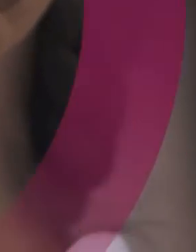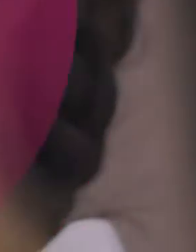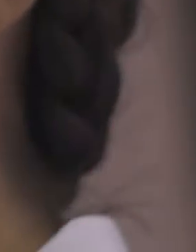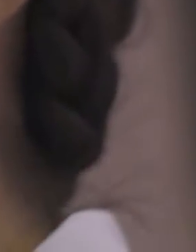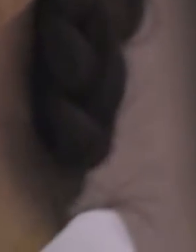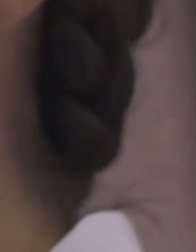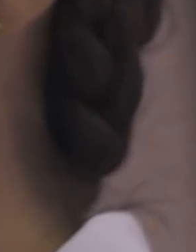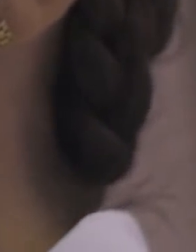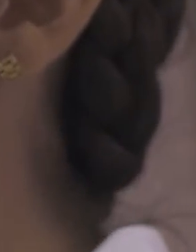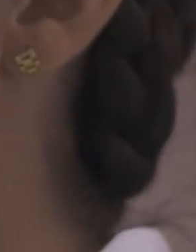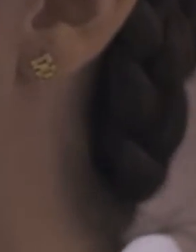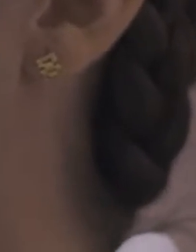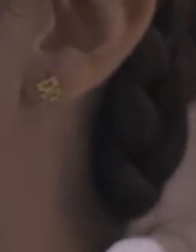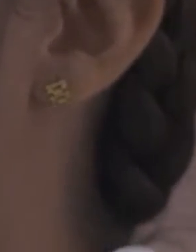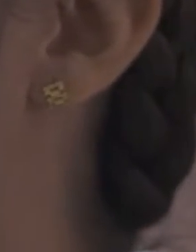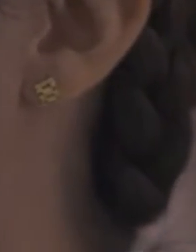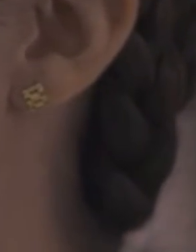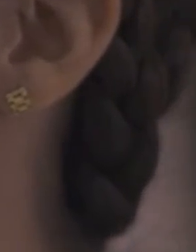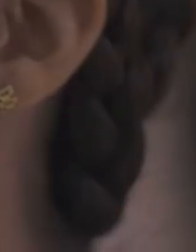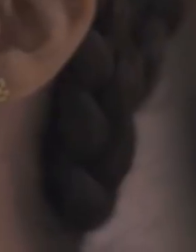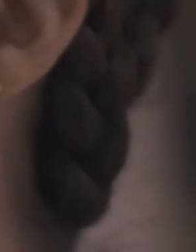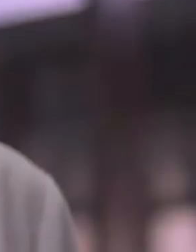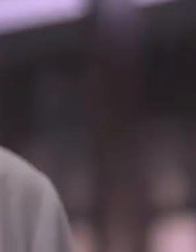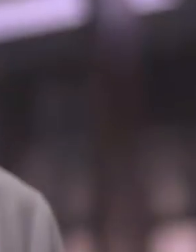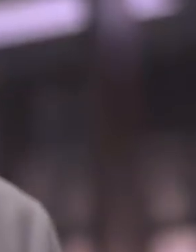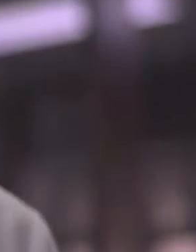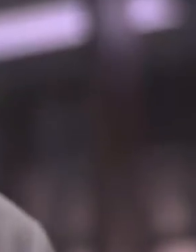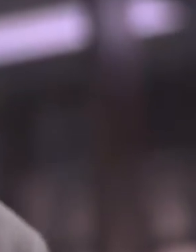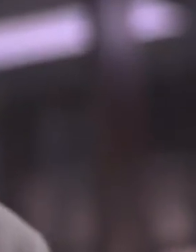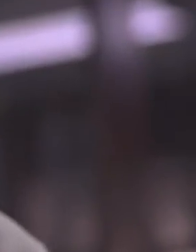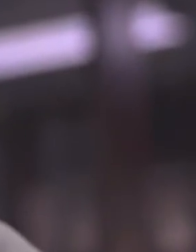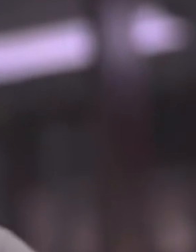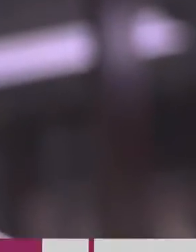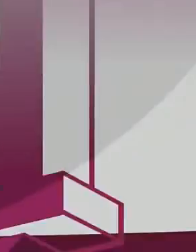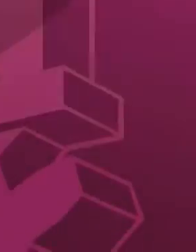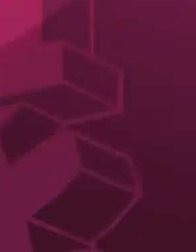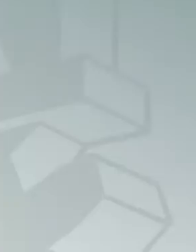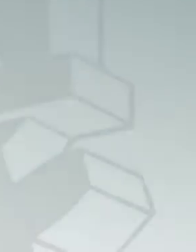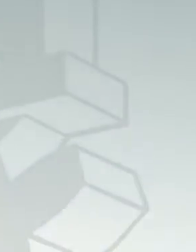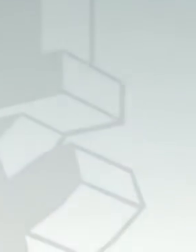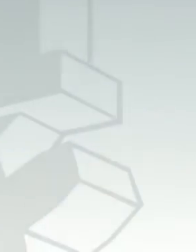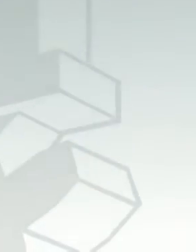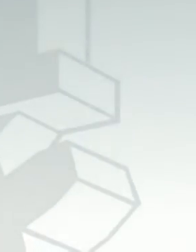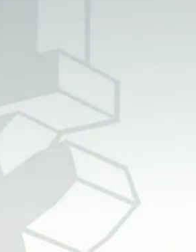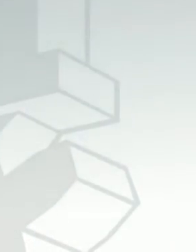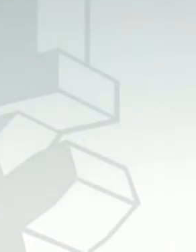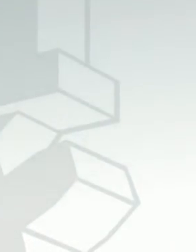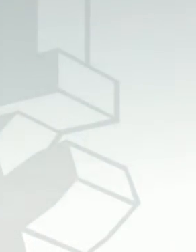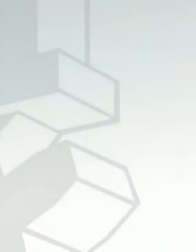Nos llena de orgullo formar parte de esta institución. ¡Viva el Politécnico!